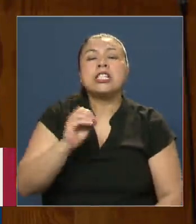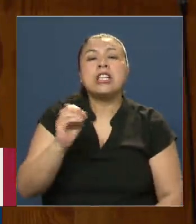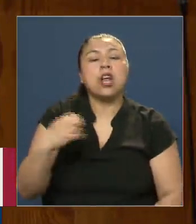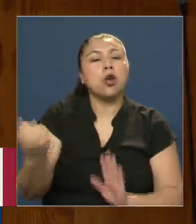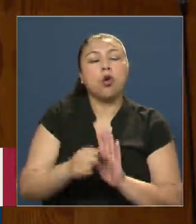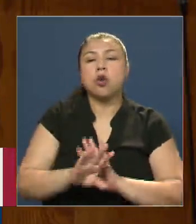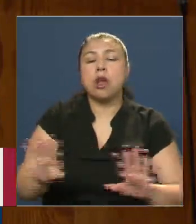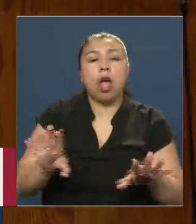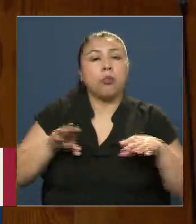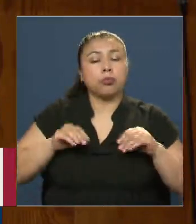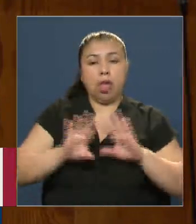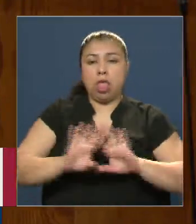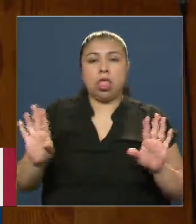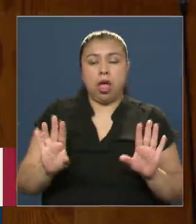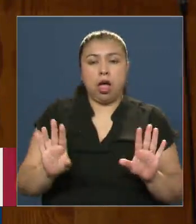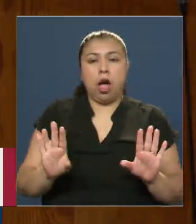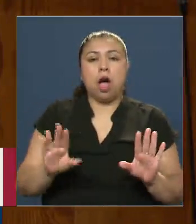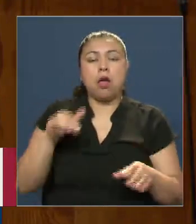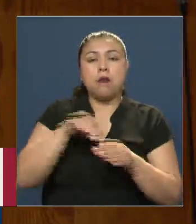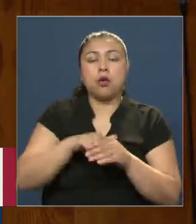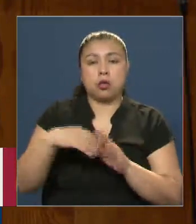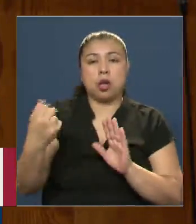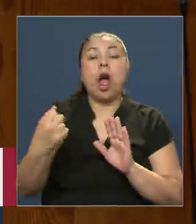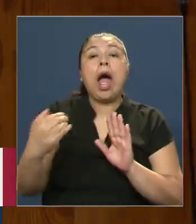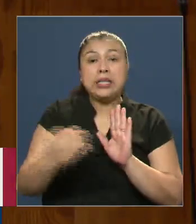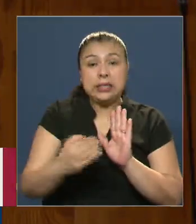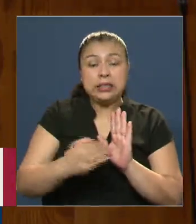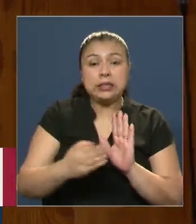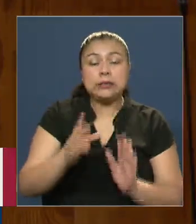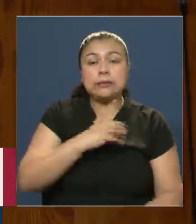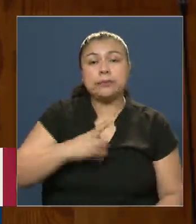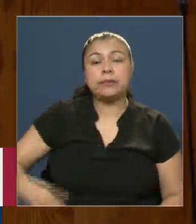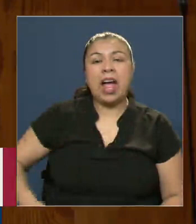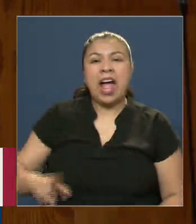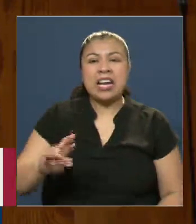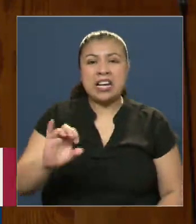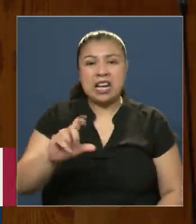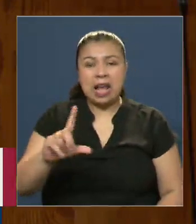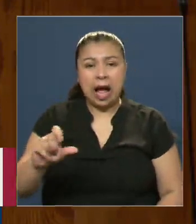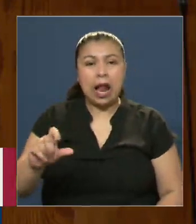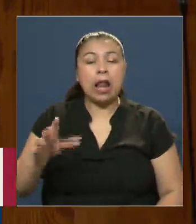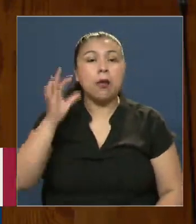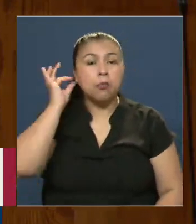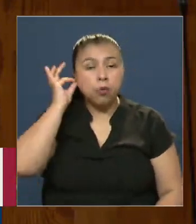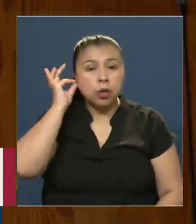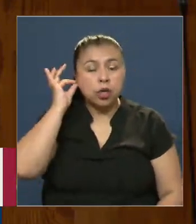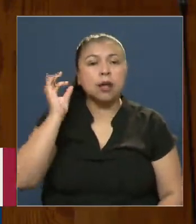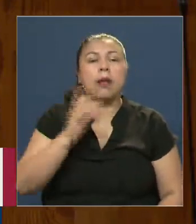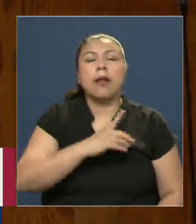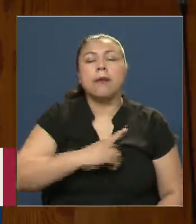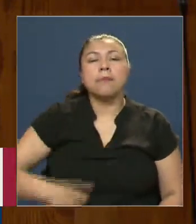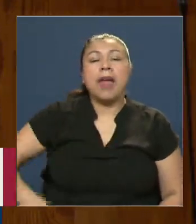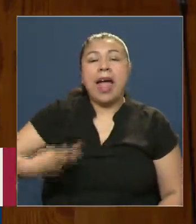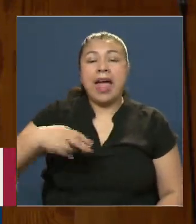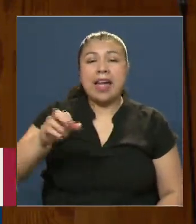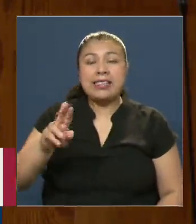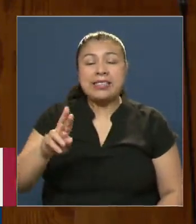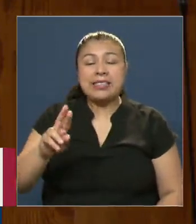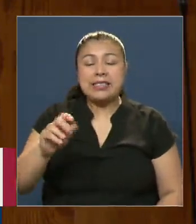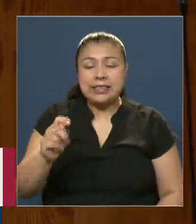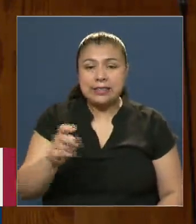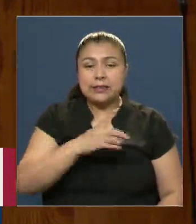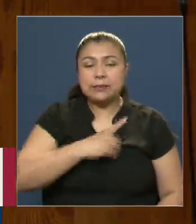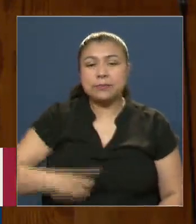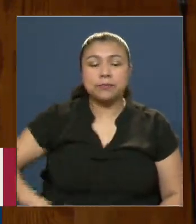ninguna abstención. Votaron a favor las diputadas señora del Real, doña Catalina Fernández Doyamaña, Gertrud Carmen